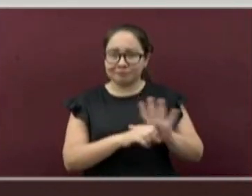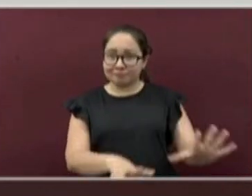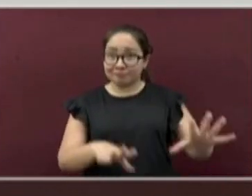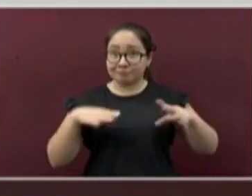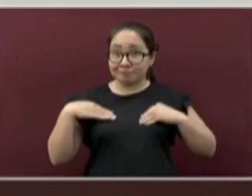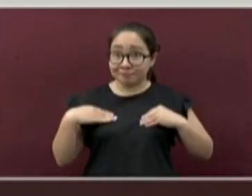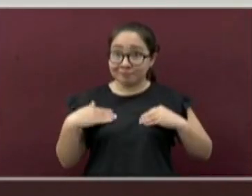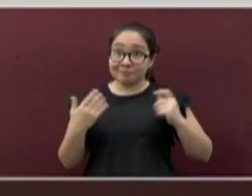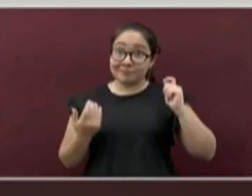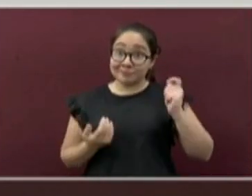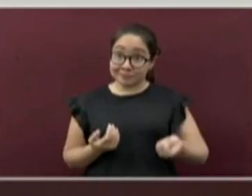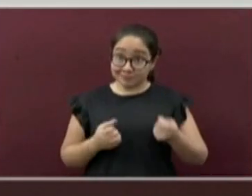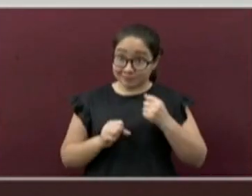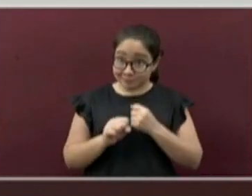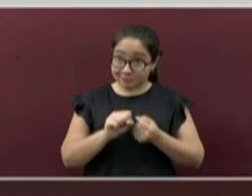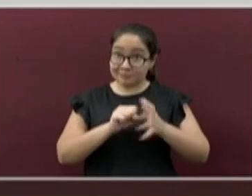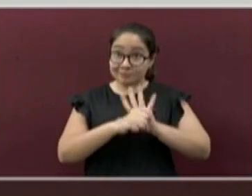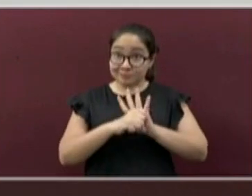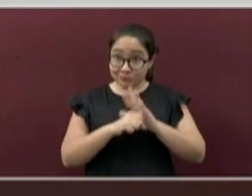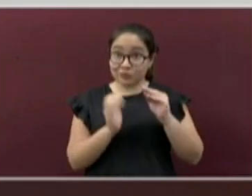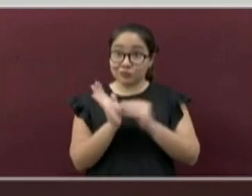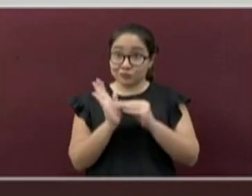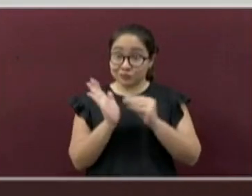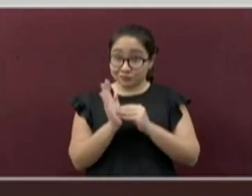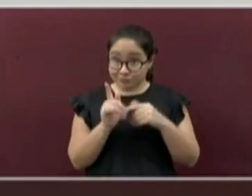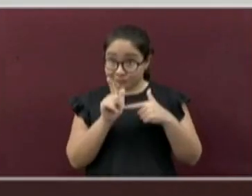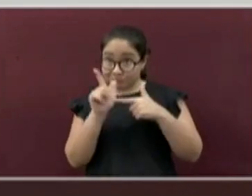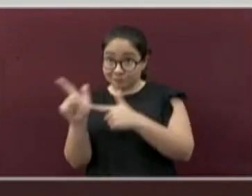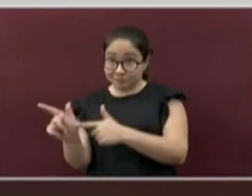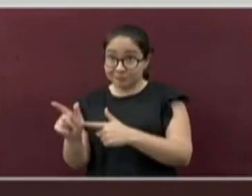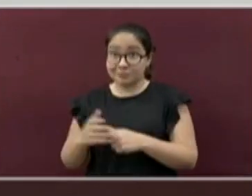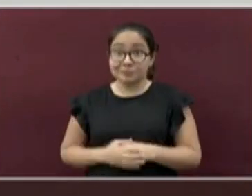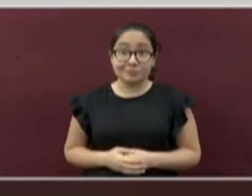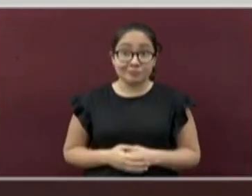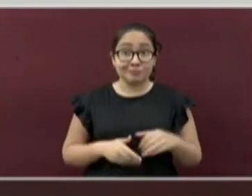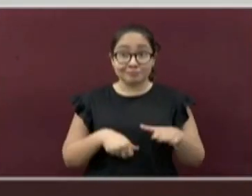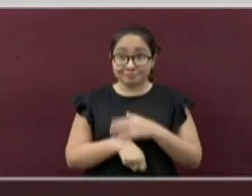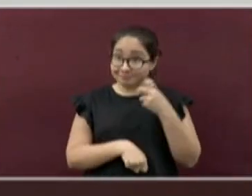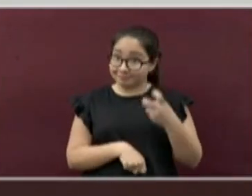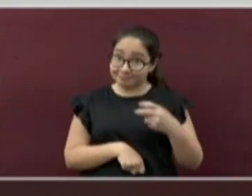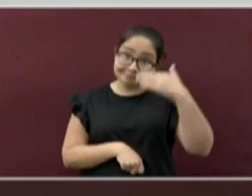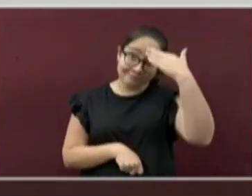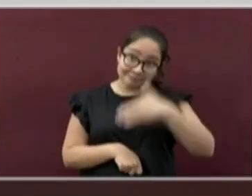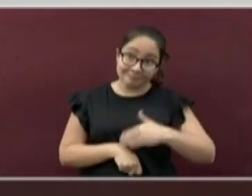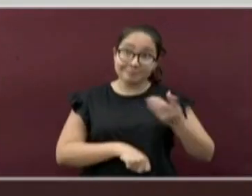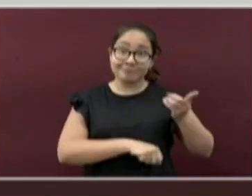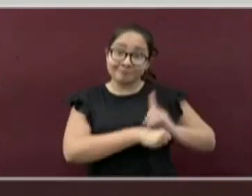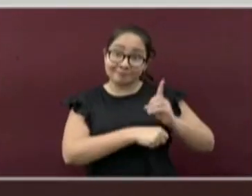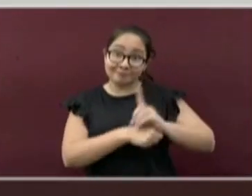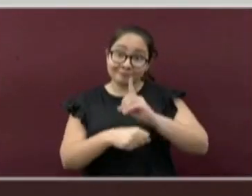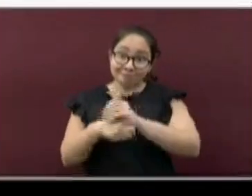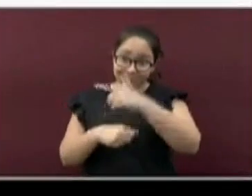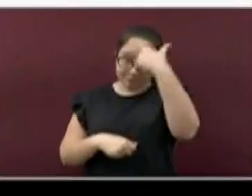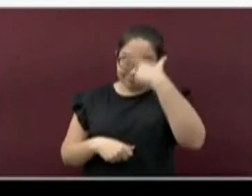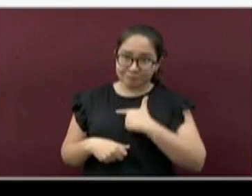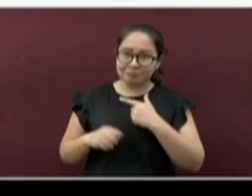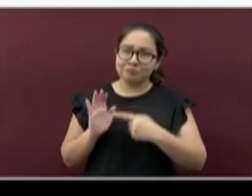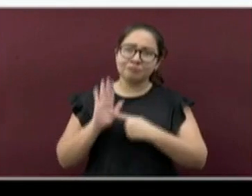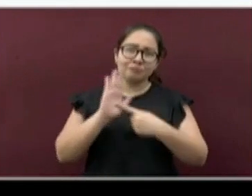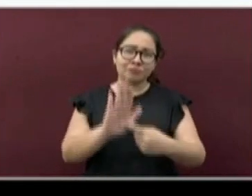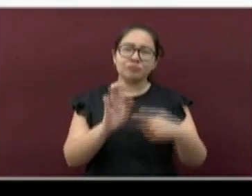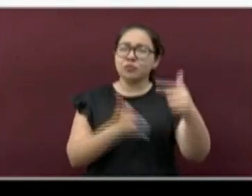quiere decir que el coronavirus aún se encuentra presente. Es por ello que, como todas las noches, les muestro los